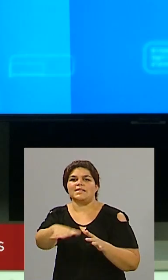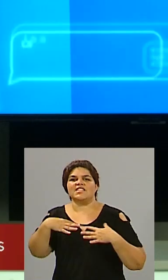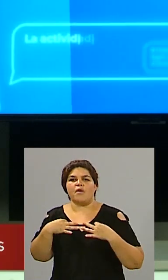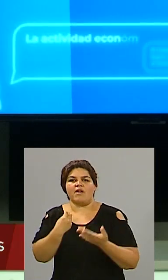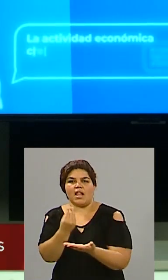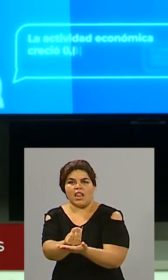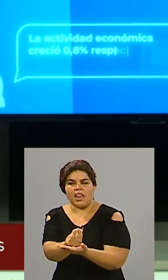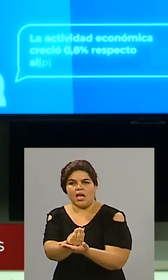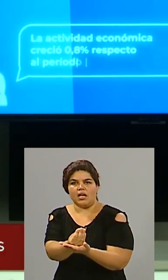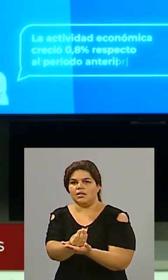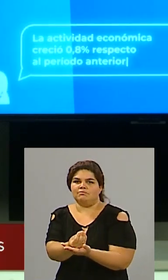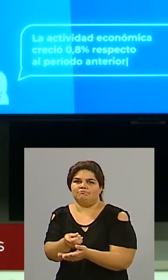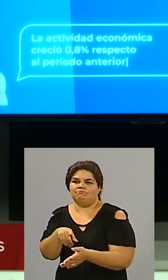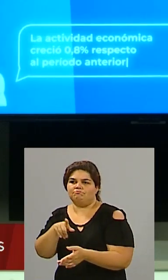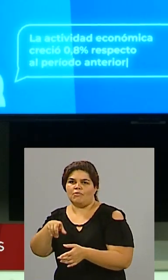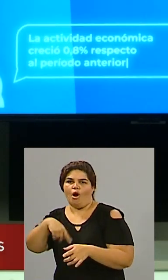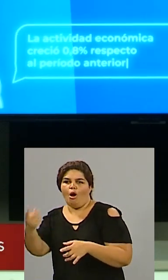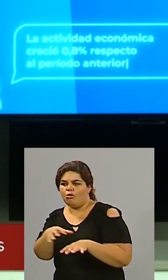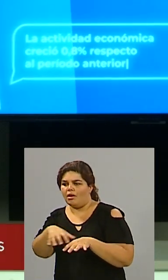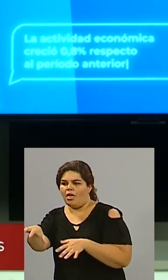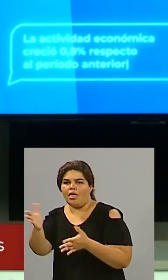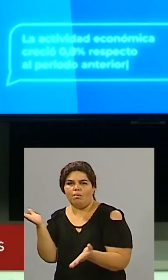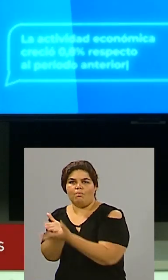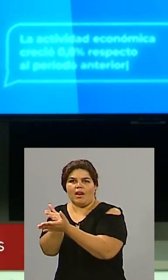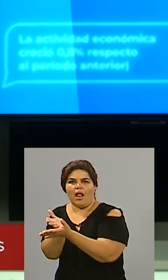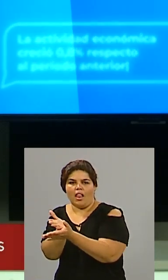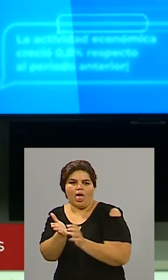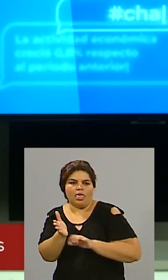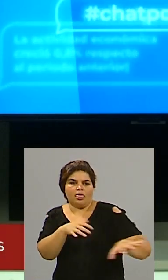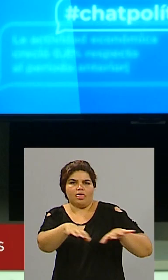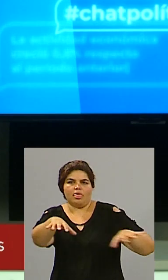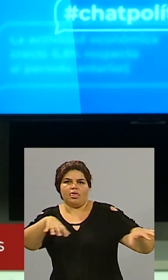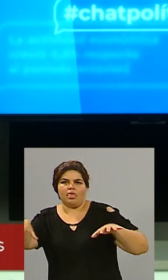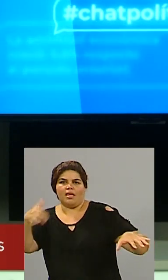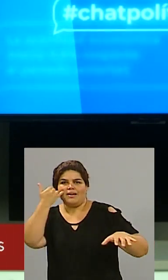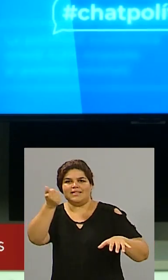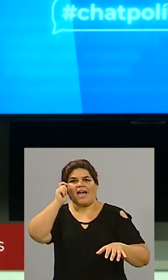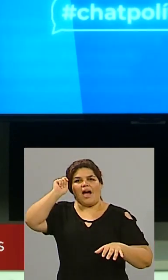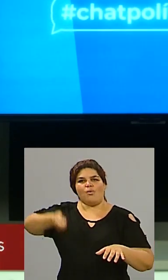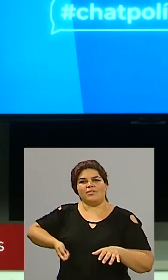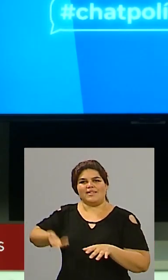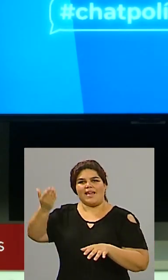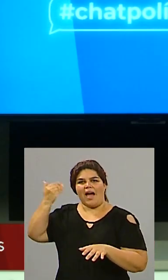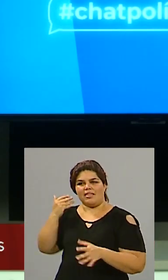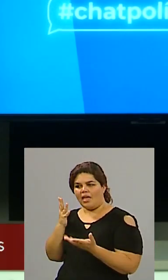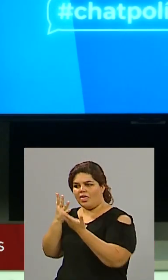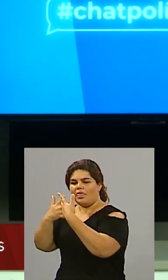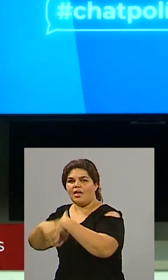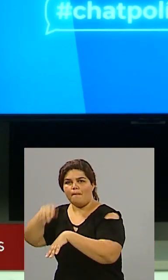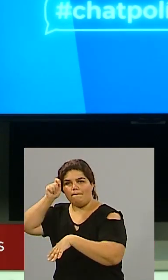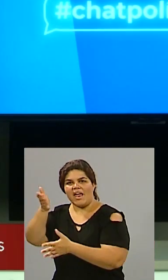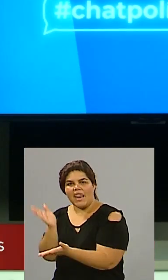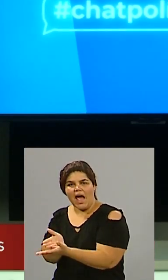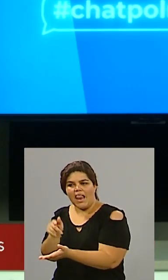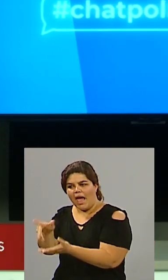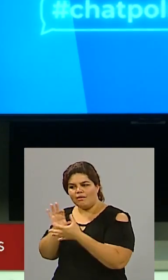hablar con lo que hace a lo penal, en donde vamos, en donde quizás es donde más relación ya había, ¿no? Porque también, por una cuestión natural, el Ministerio quizás tenía